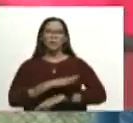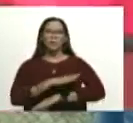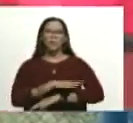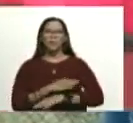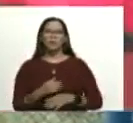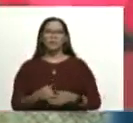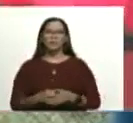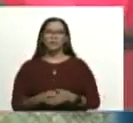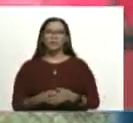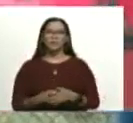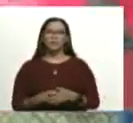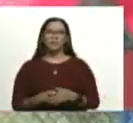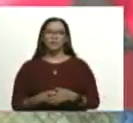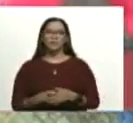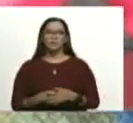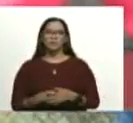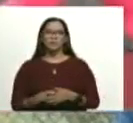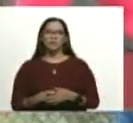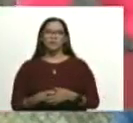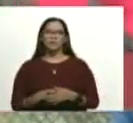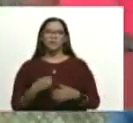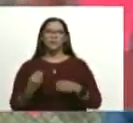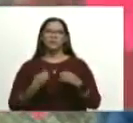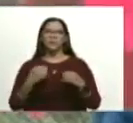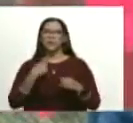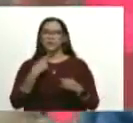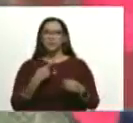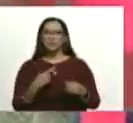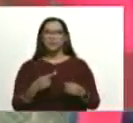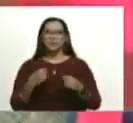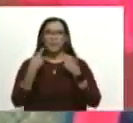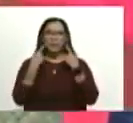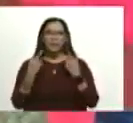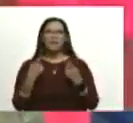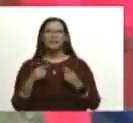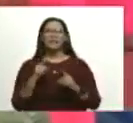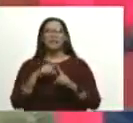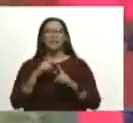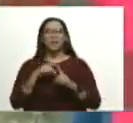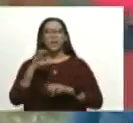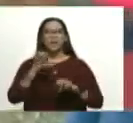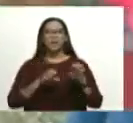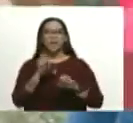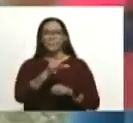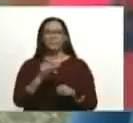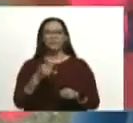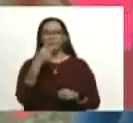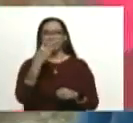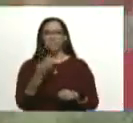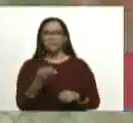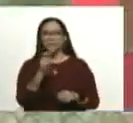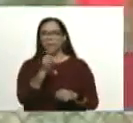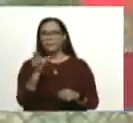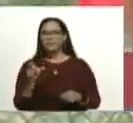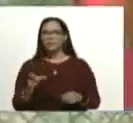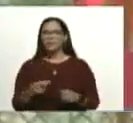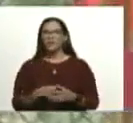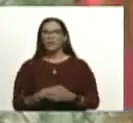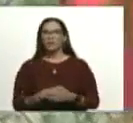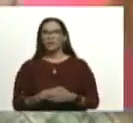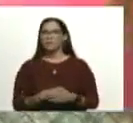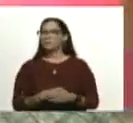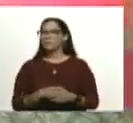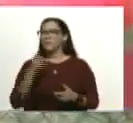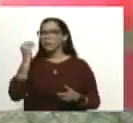es cómo se puede decir que persiguen este tipo de animales las visitas de las personas? ¿Se inquietan? ¿Qué detectas tú